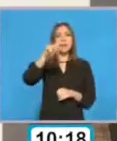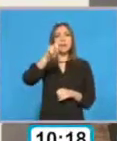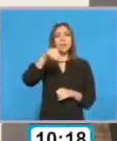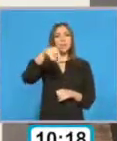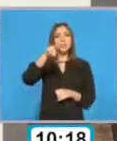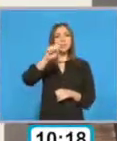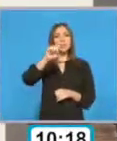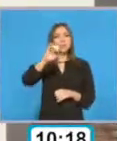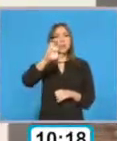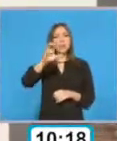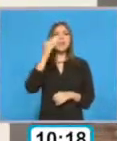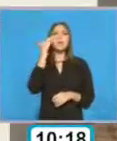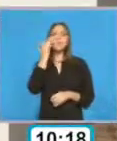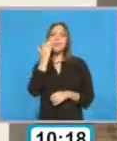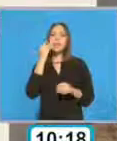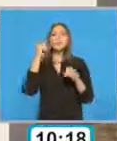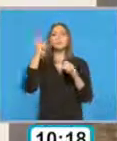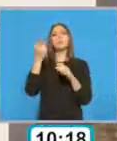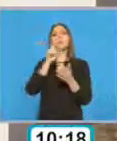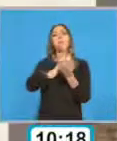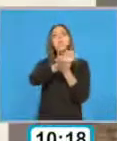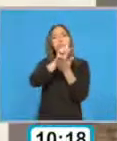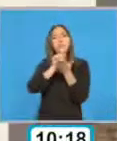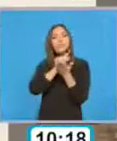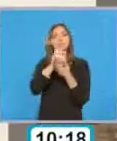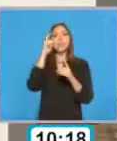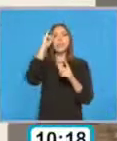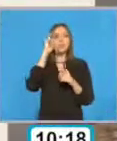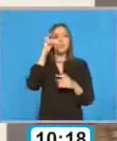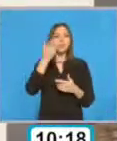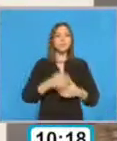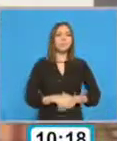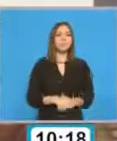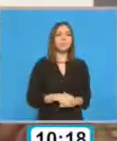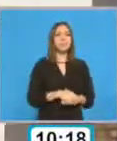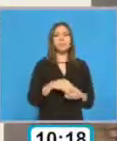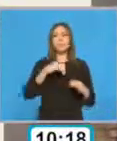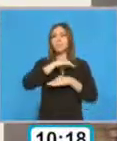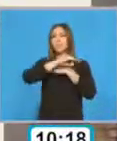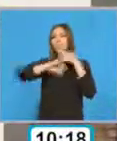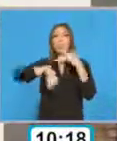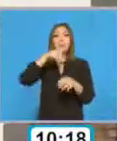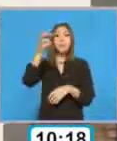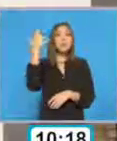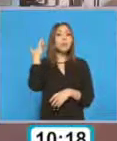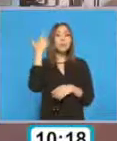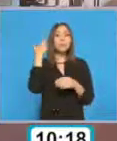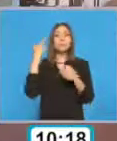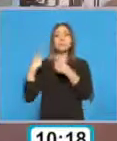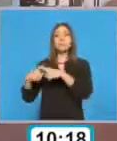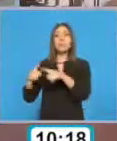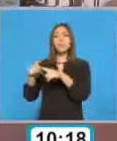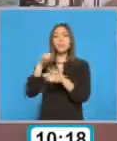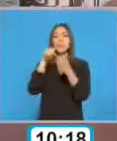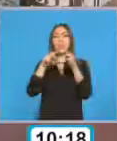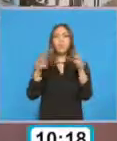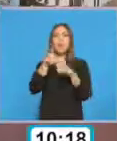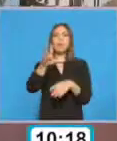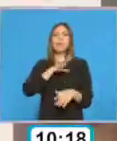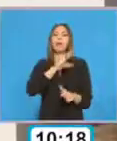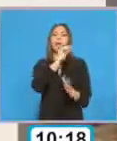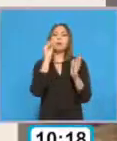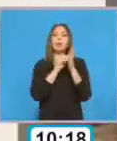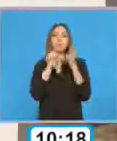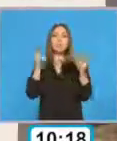Twitter, Instagram, Sarmat Music, YouTube, Deezer, Tidal. Donde escuches música, ahí está mi música. Te invito a que lo escuches,